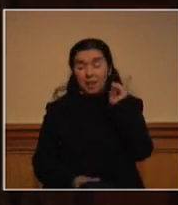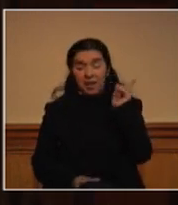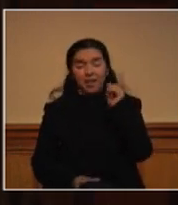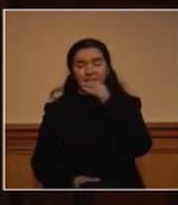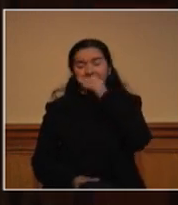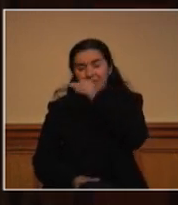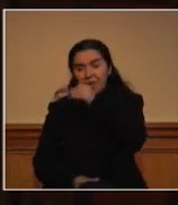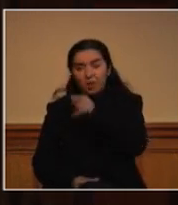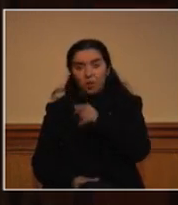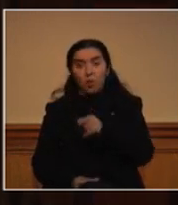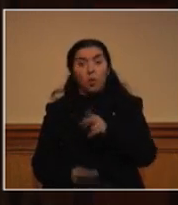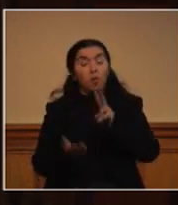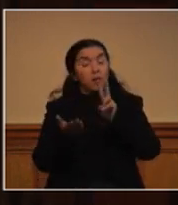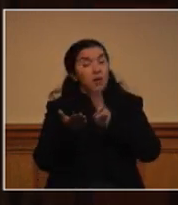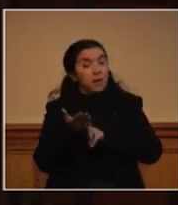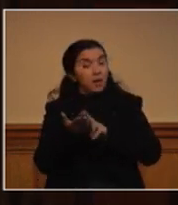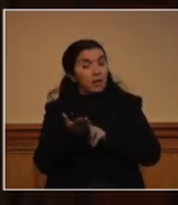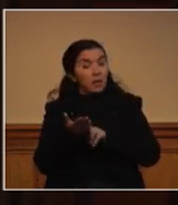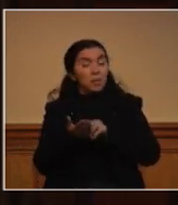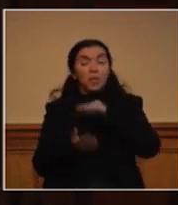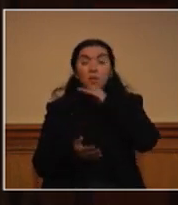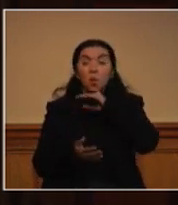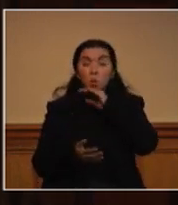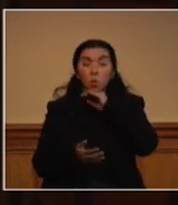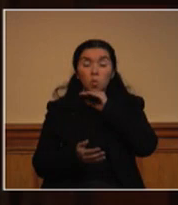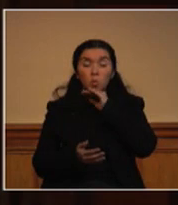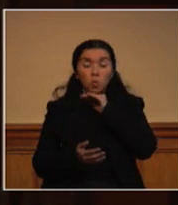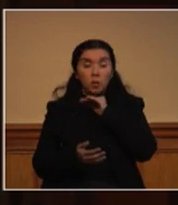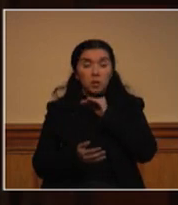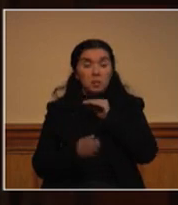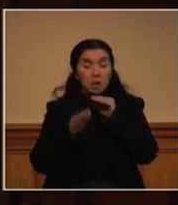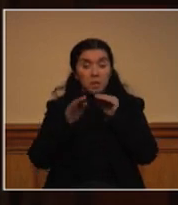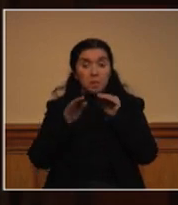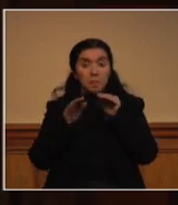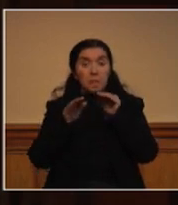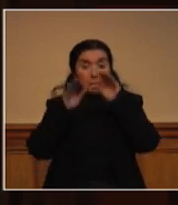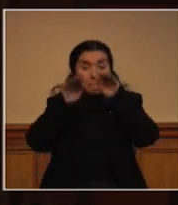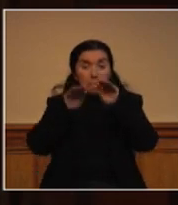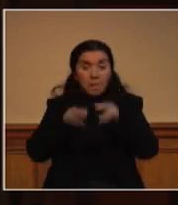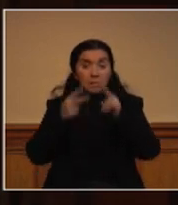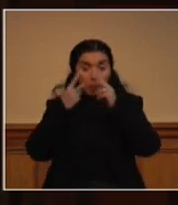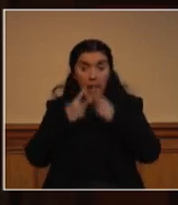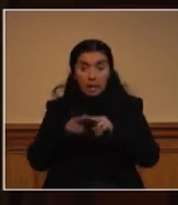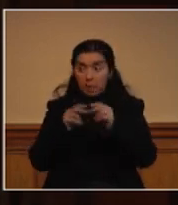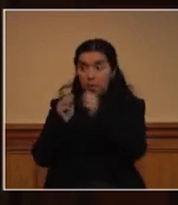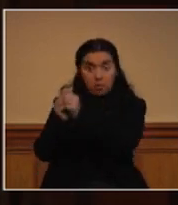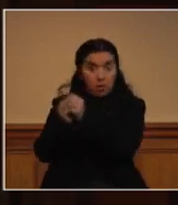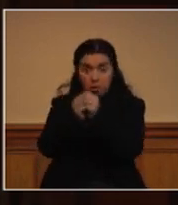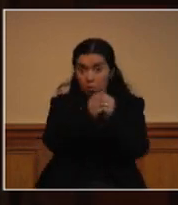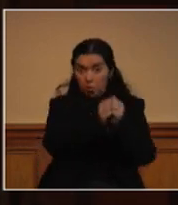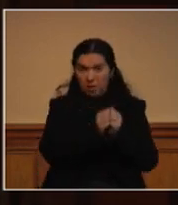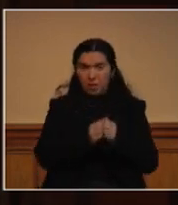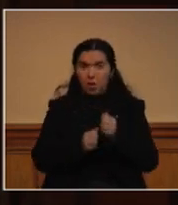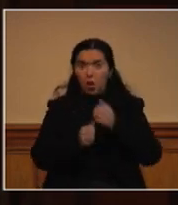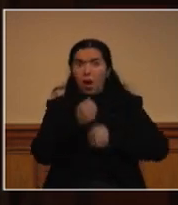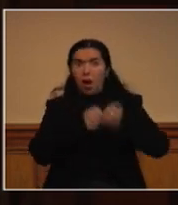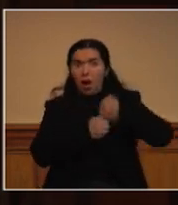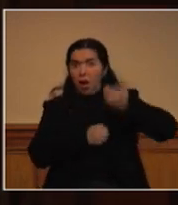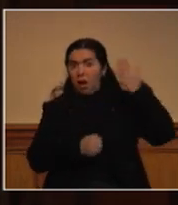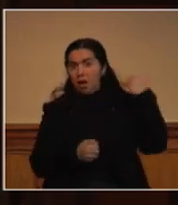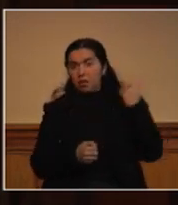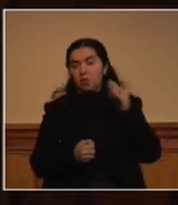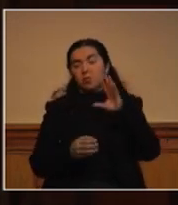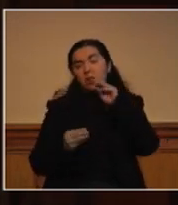que realmente utiliza la misma herramienta que sus compañeros. Hace unos años hablábamos de